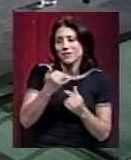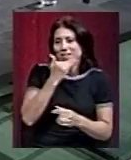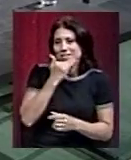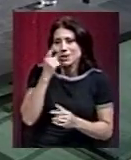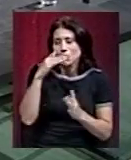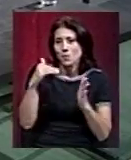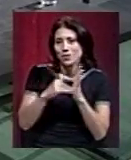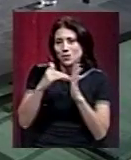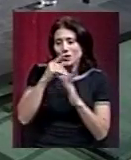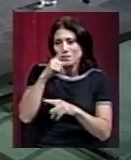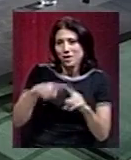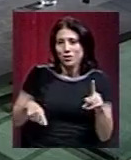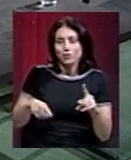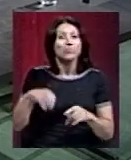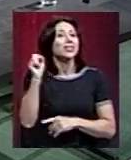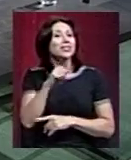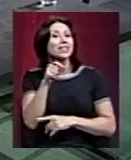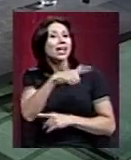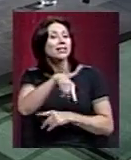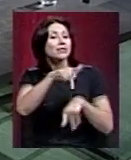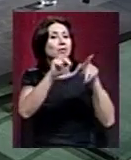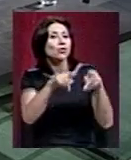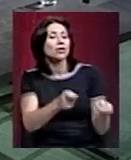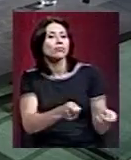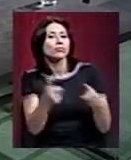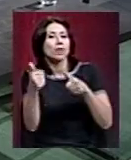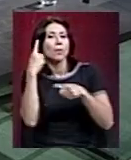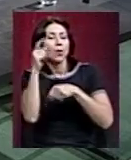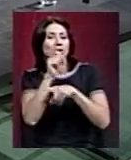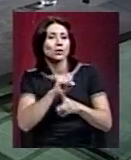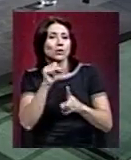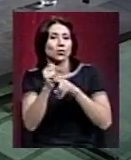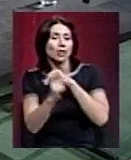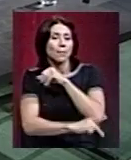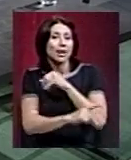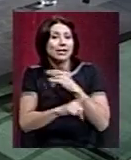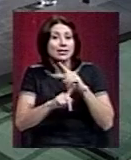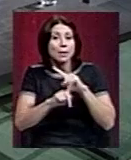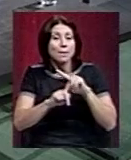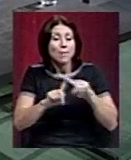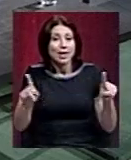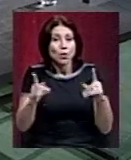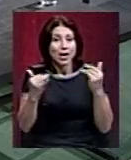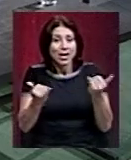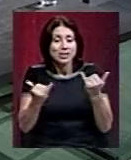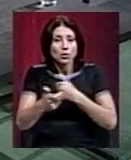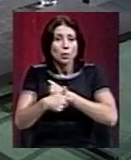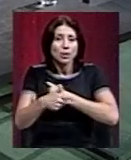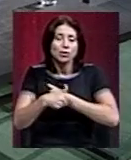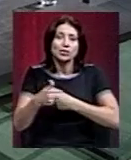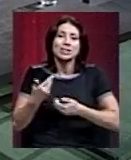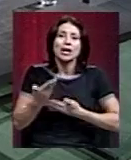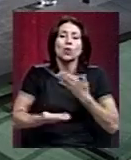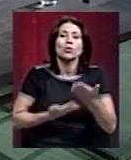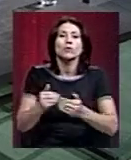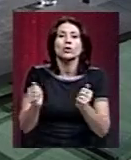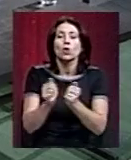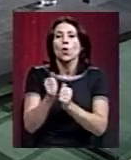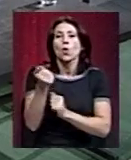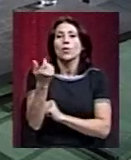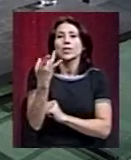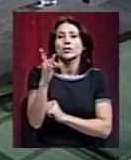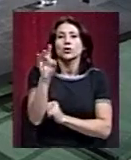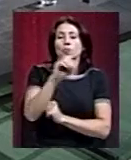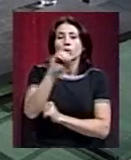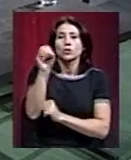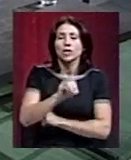Dialécticamente fueron expulsados por la situación del país, pero en estos momentos están contribuyendo con el 18% del Producto Interno